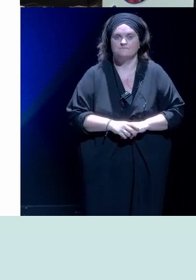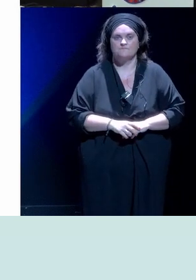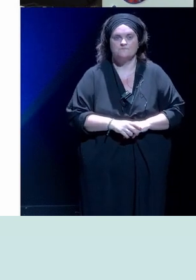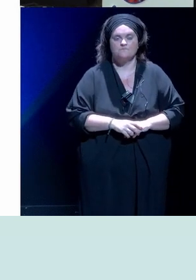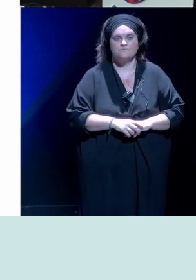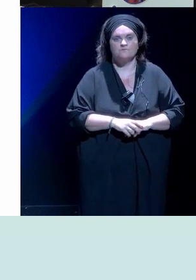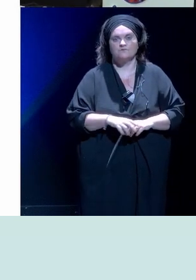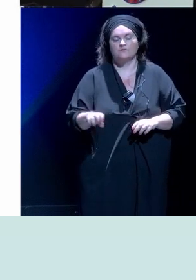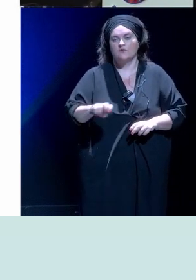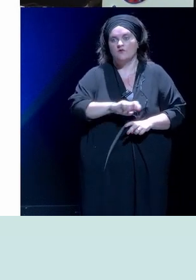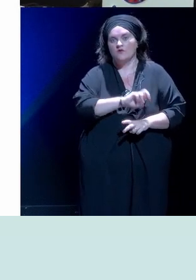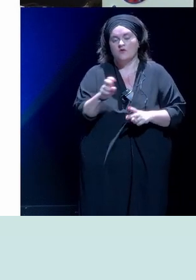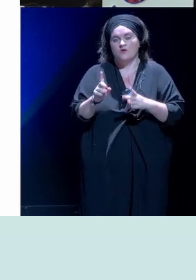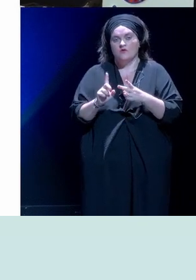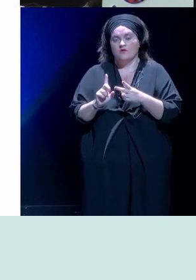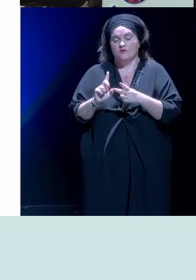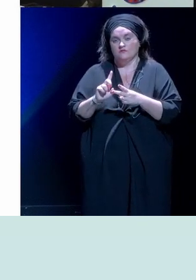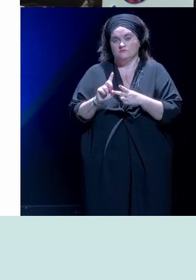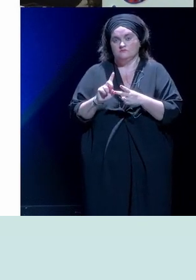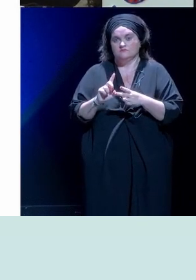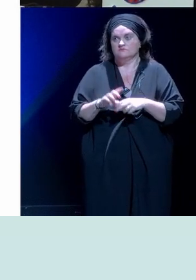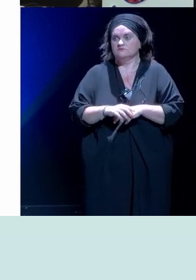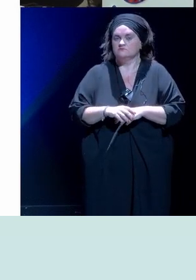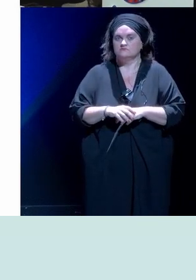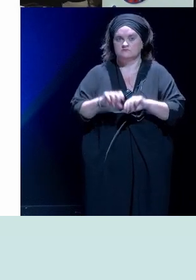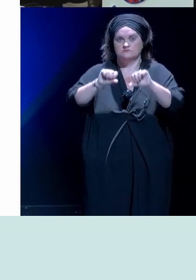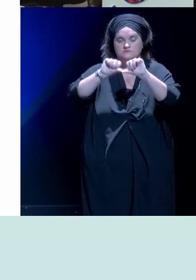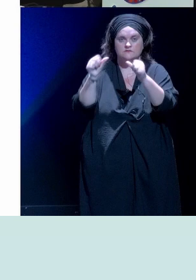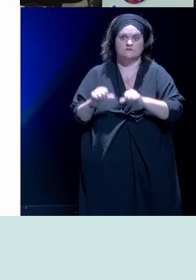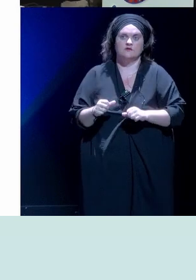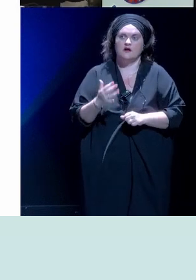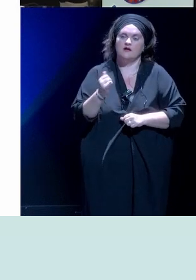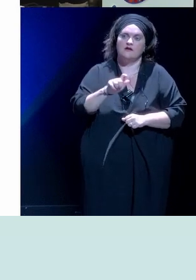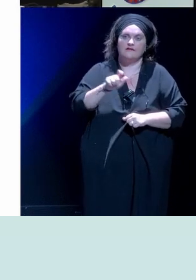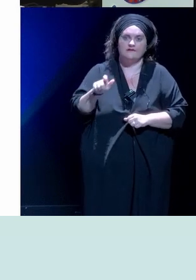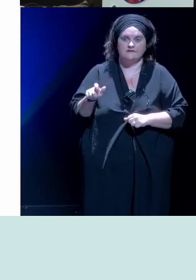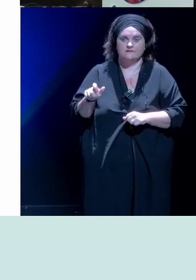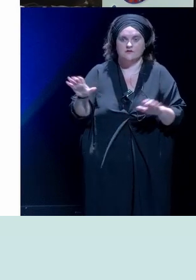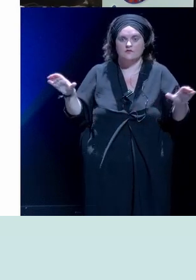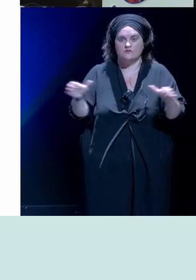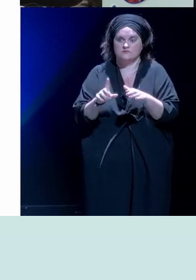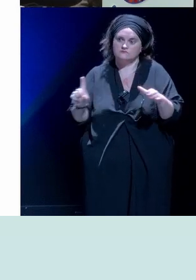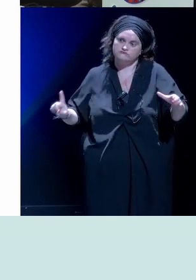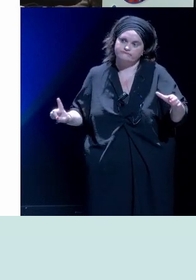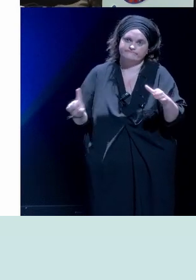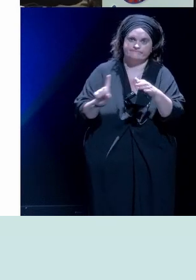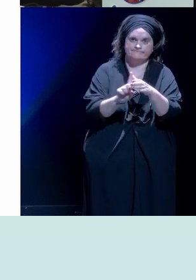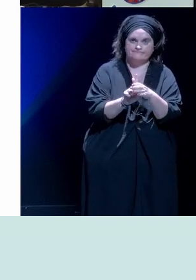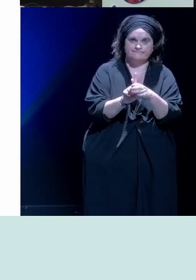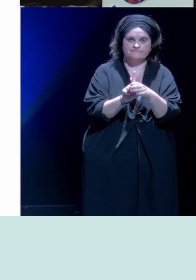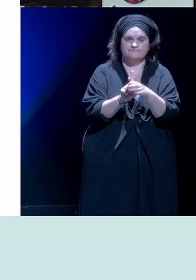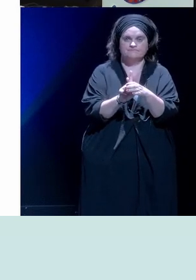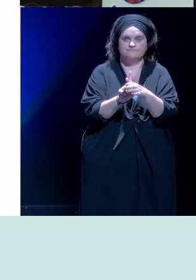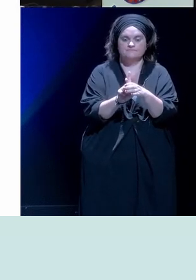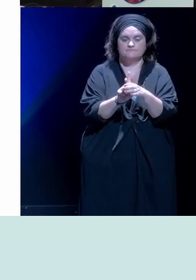Otra configuración sería el caso en el que hay personas integradas en grupos